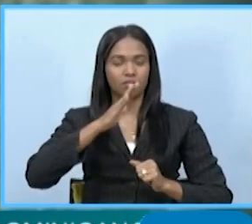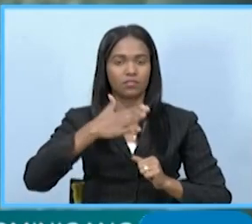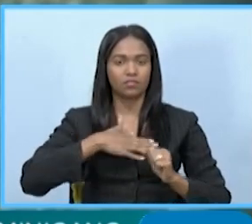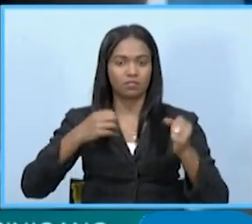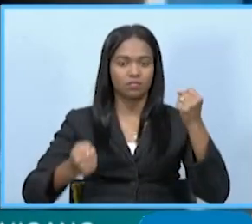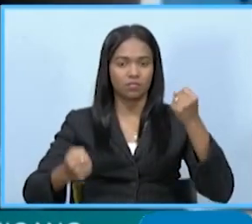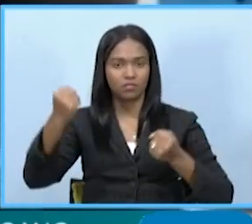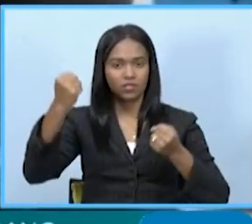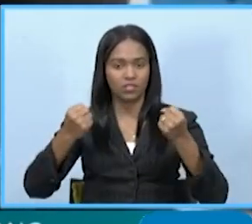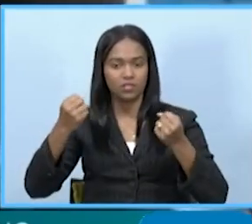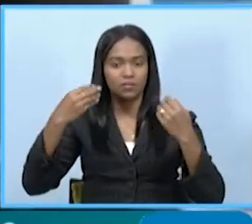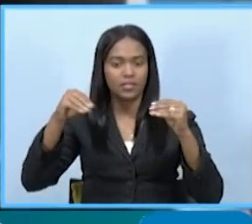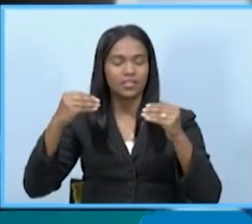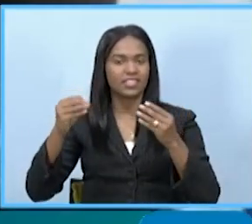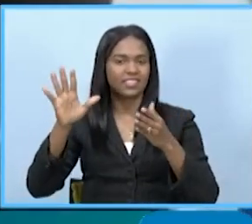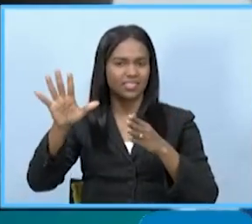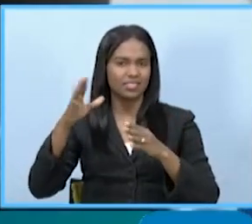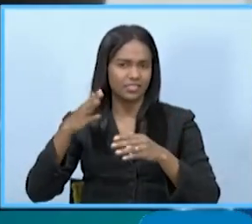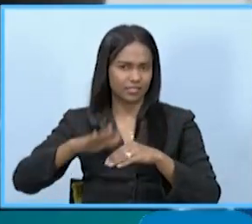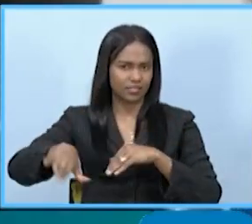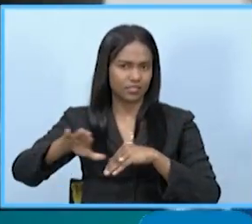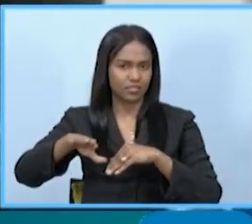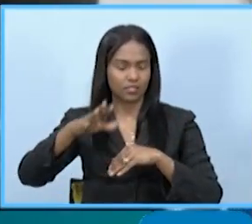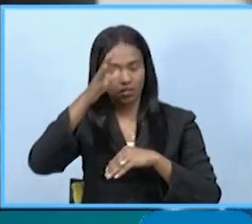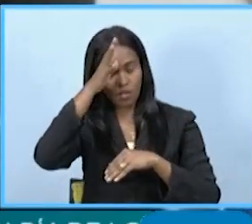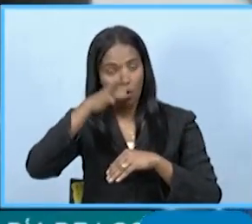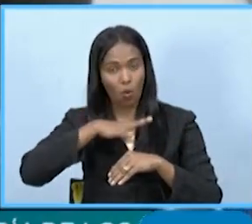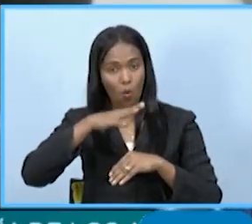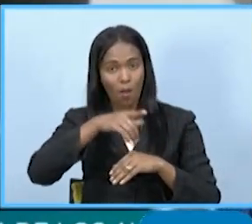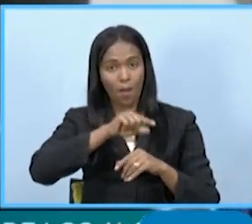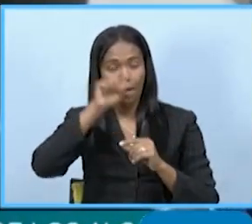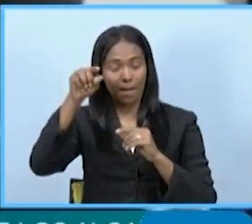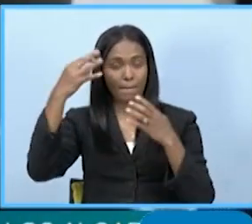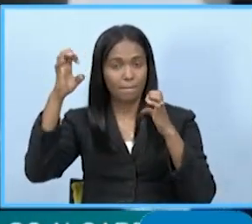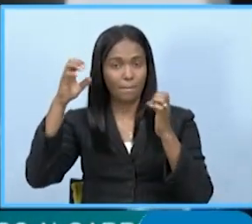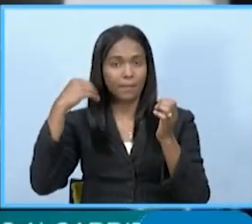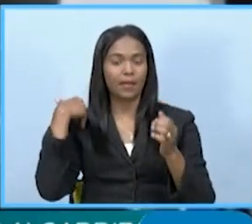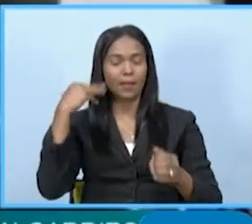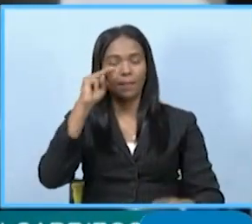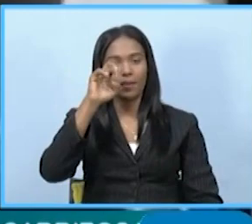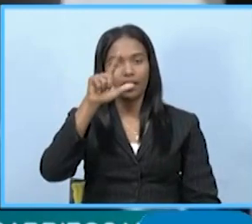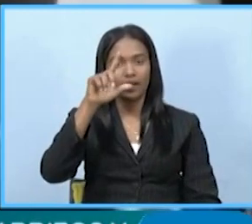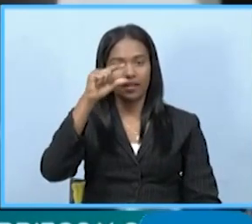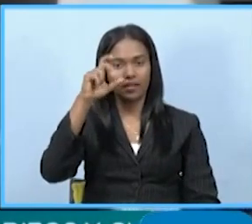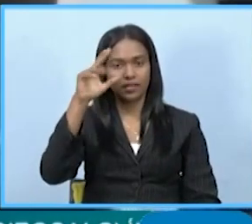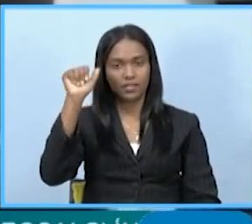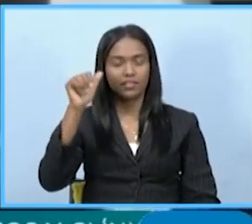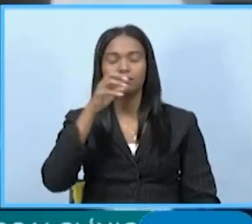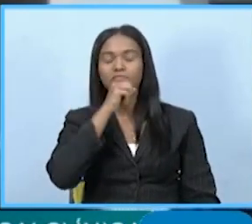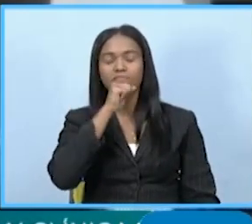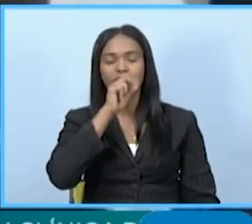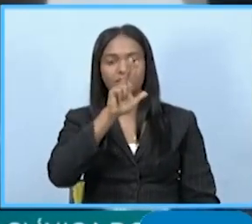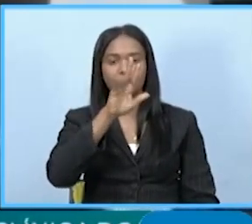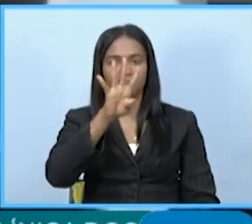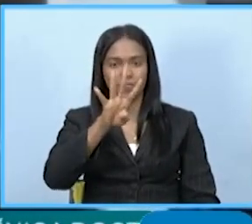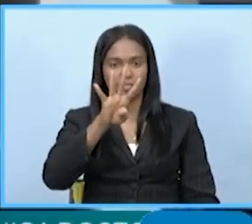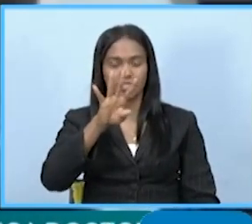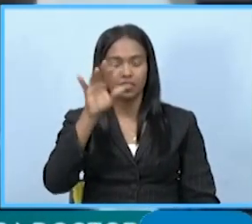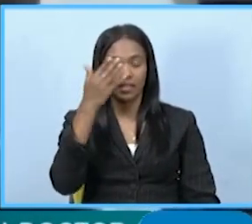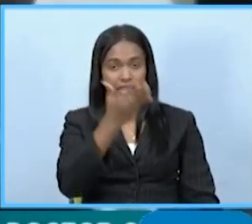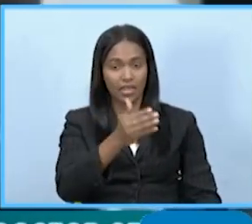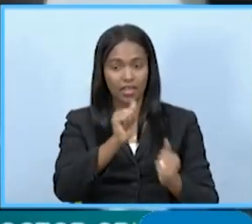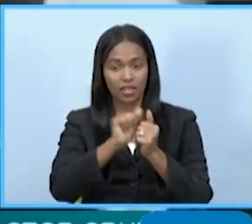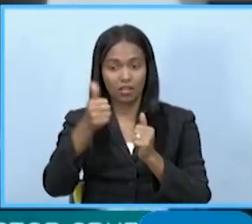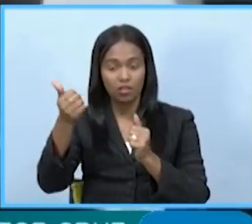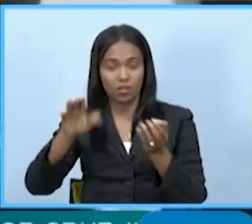un autorrepuesto de la ciudad. El detenido herido responde al nombre de Miguel Octavio García, de 34 años. Tanto él